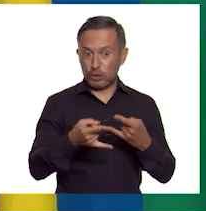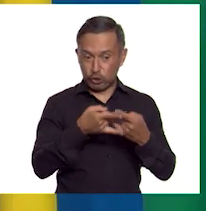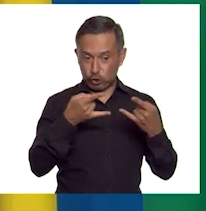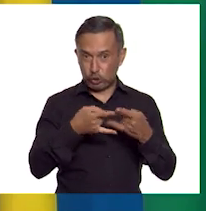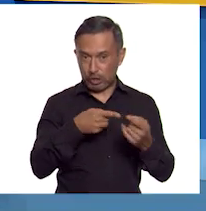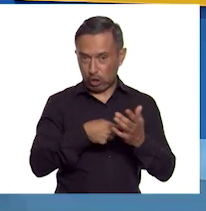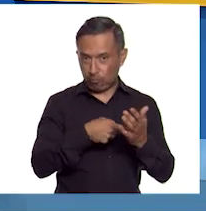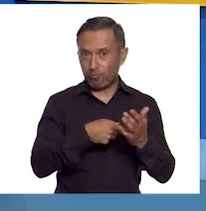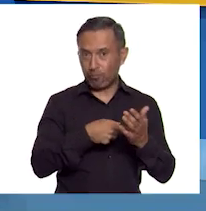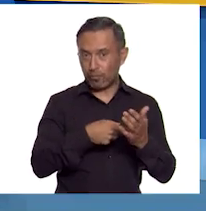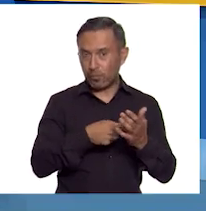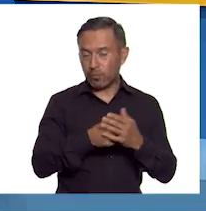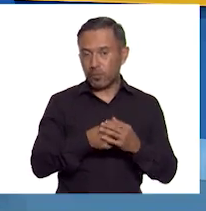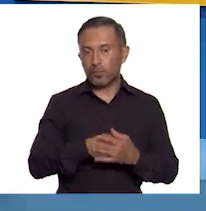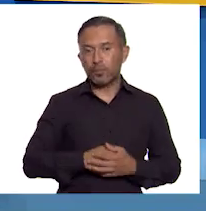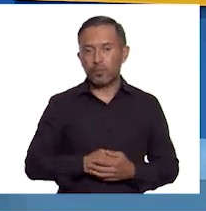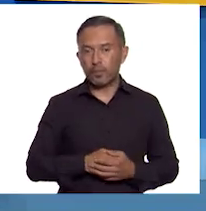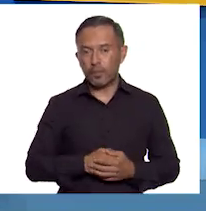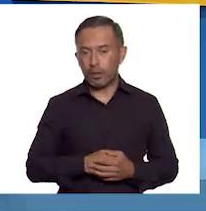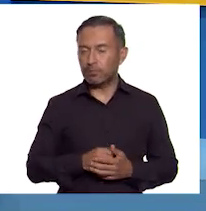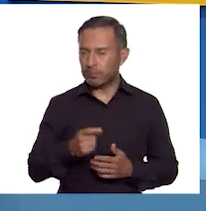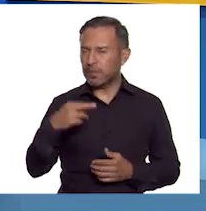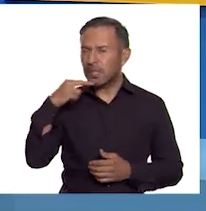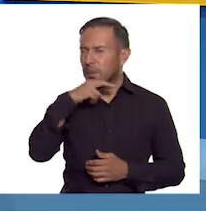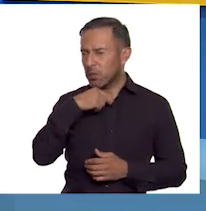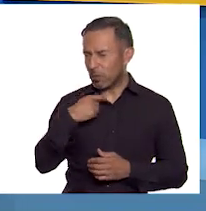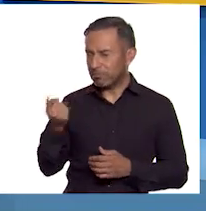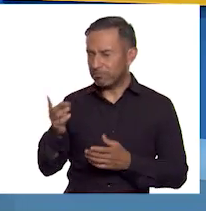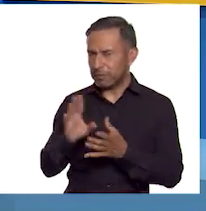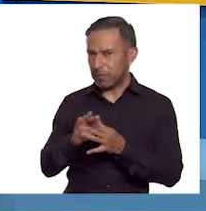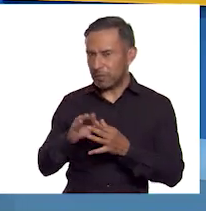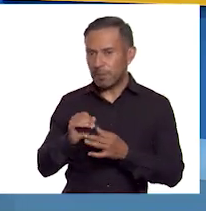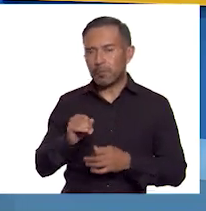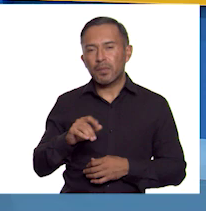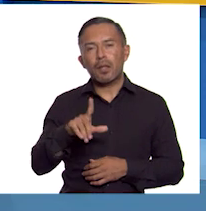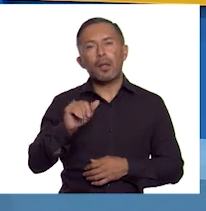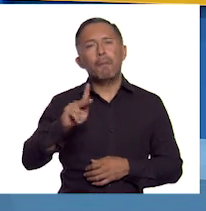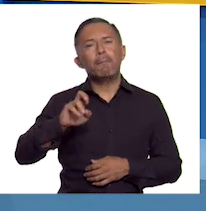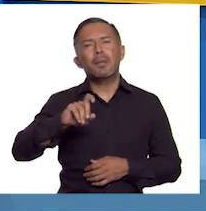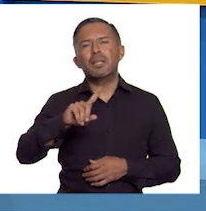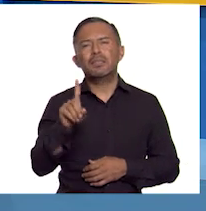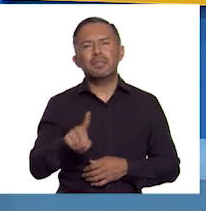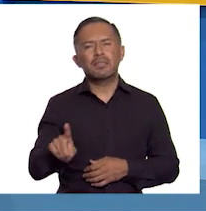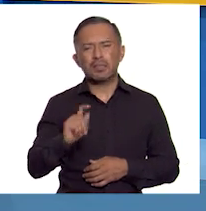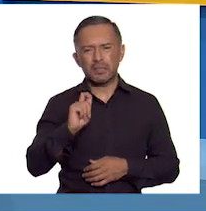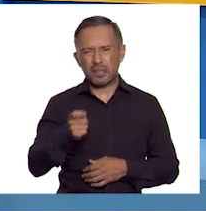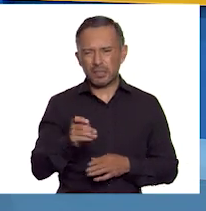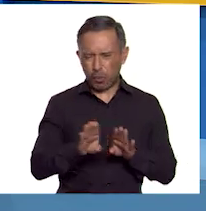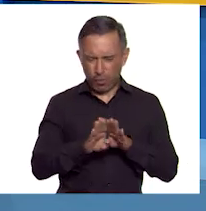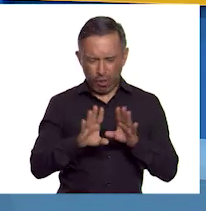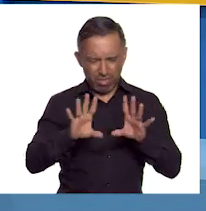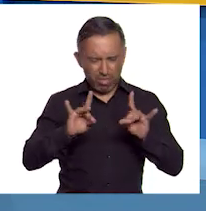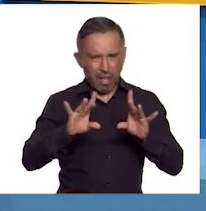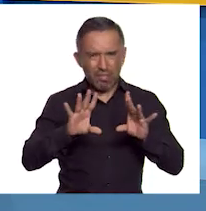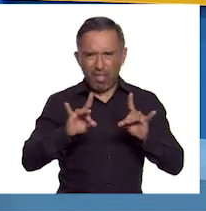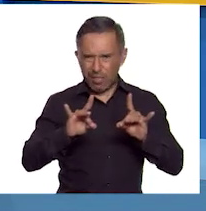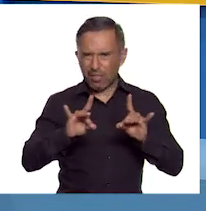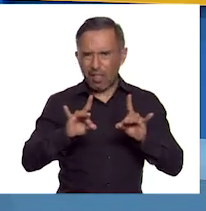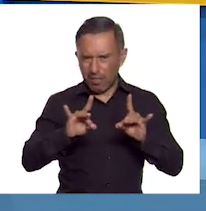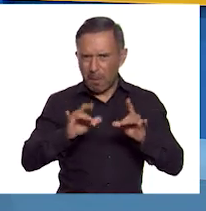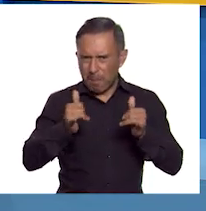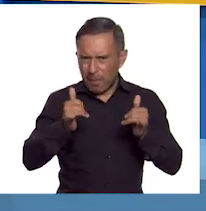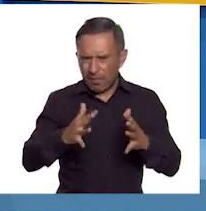historia. Rápidamente puedo mencionar que la pez es una sustancia pegajosa, pesada y